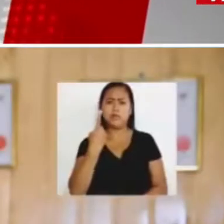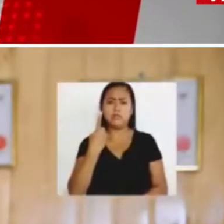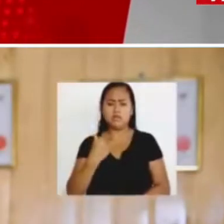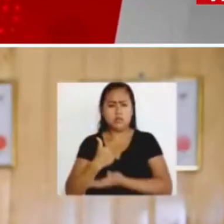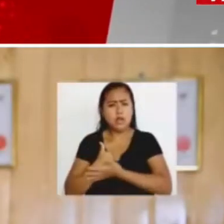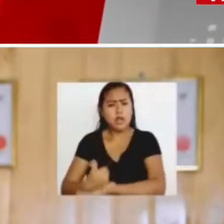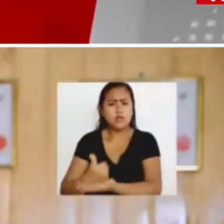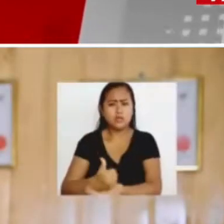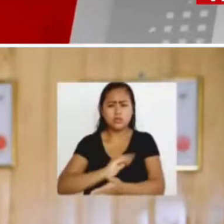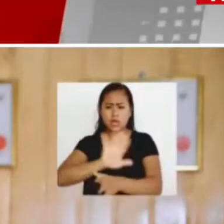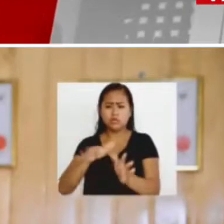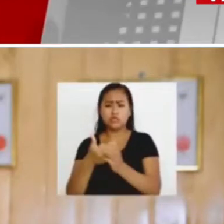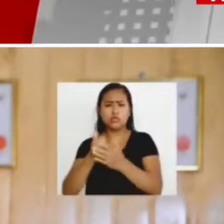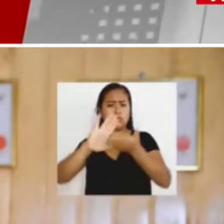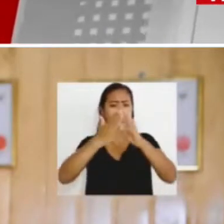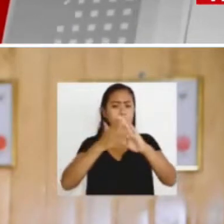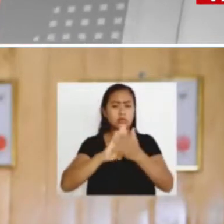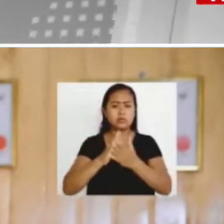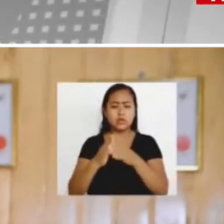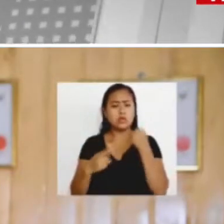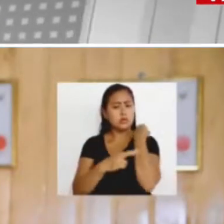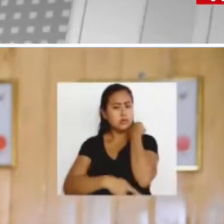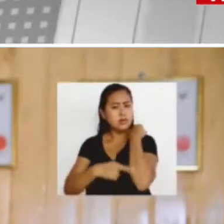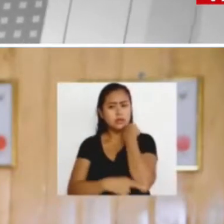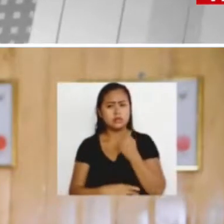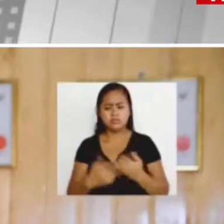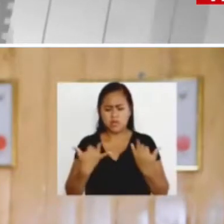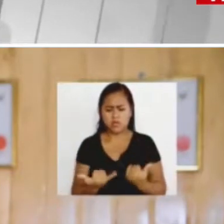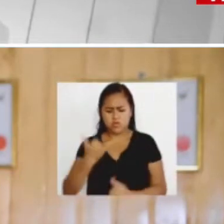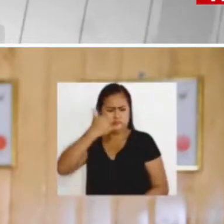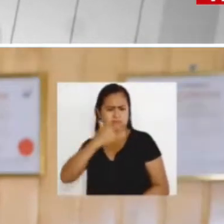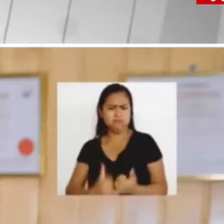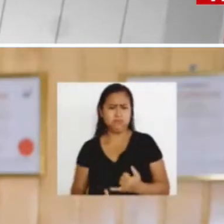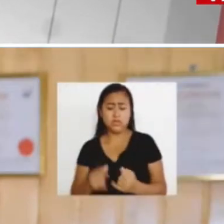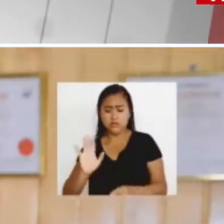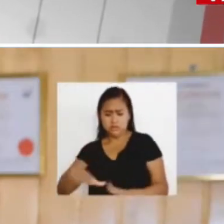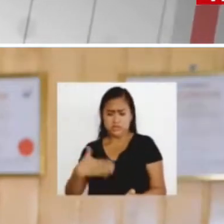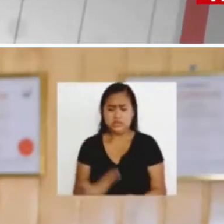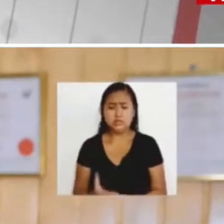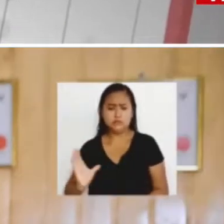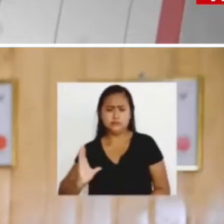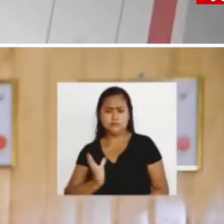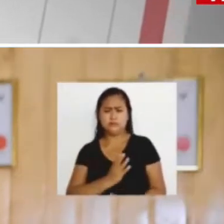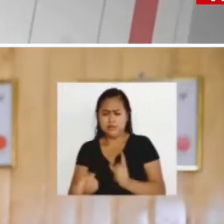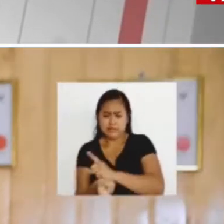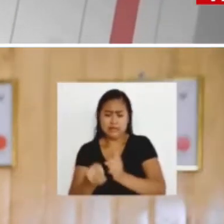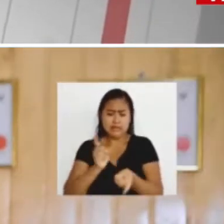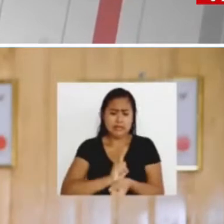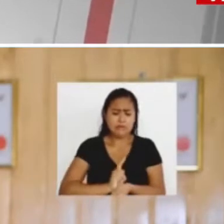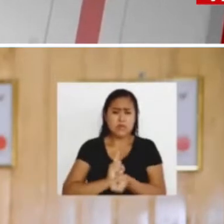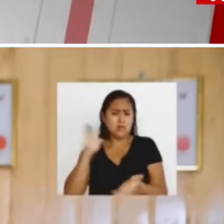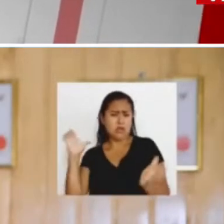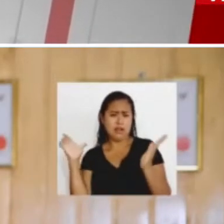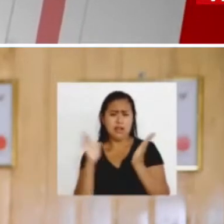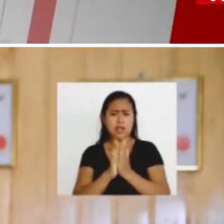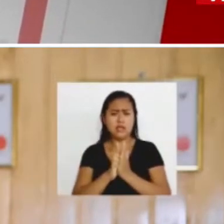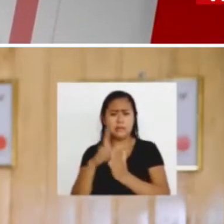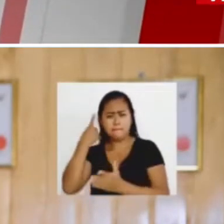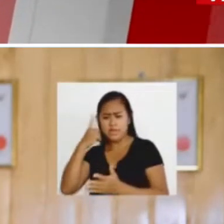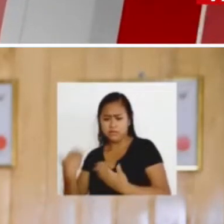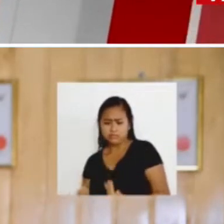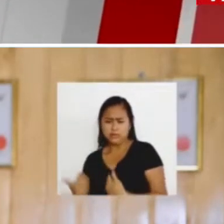que tiene bienes en la ciudad, tiene predios en otro sitio. Entonces, le han cambiado de uso a esos terrenos y han empezado